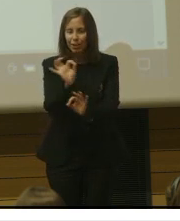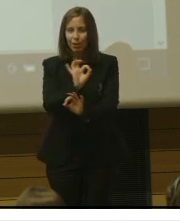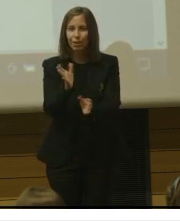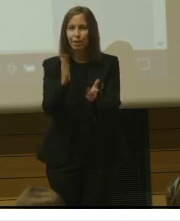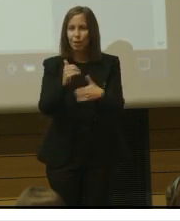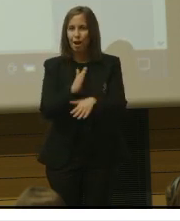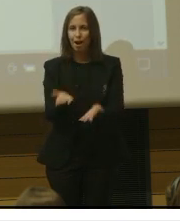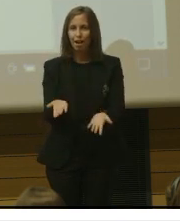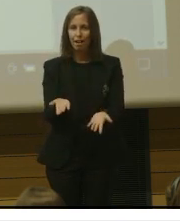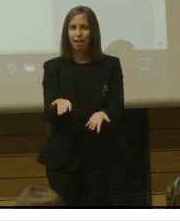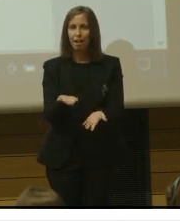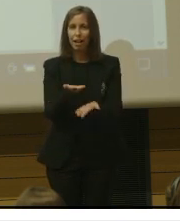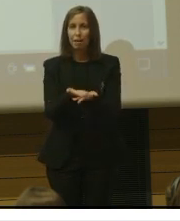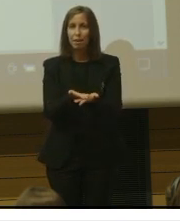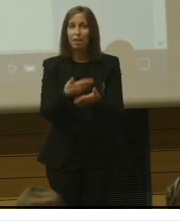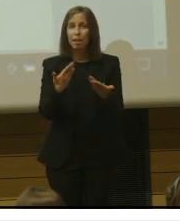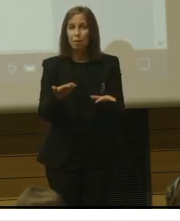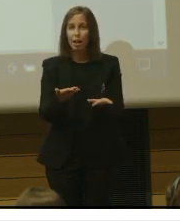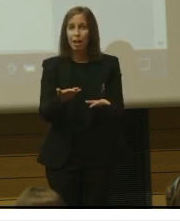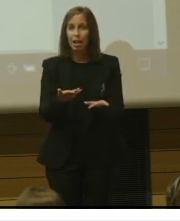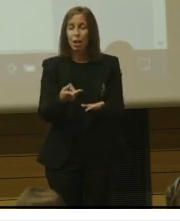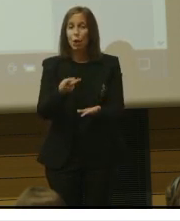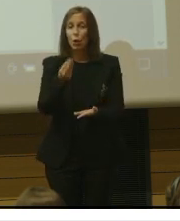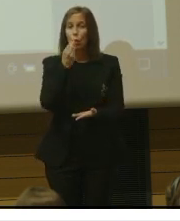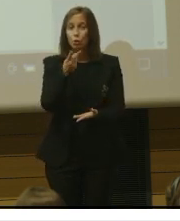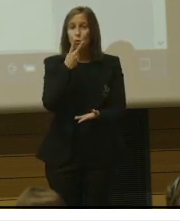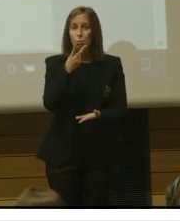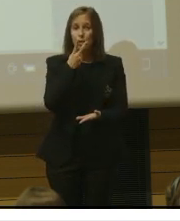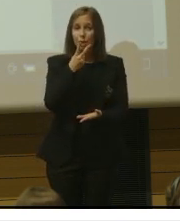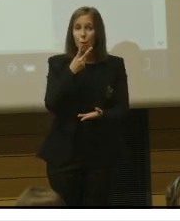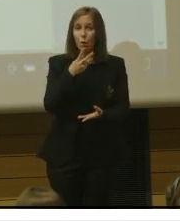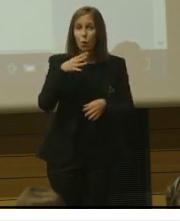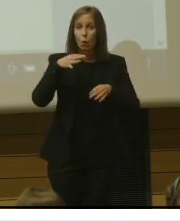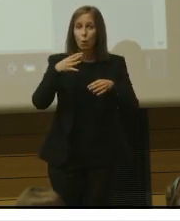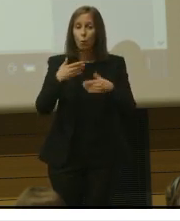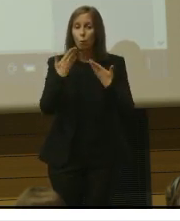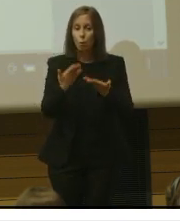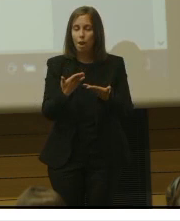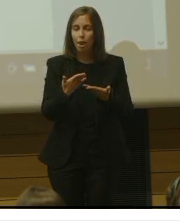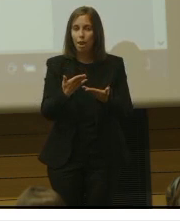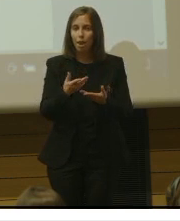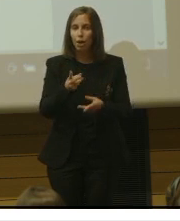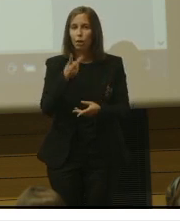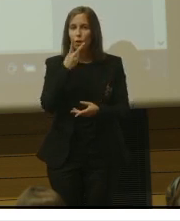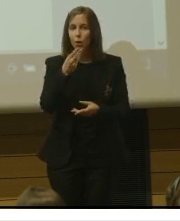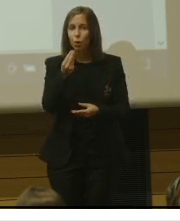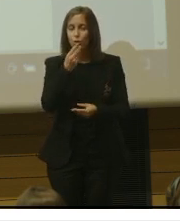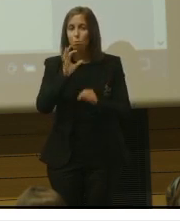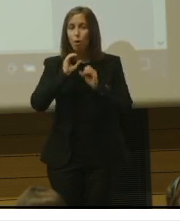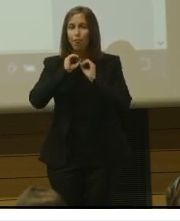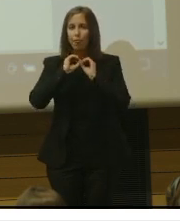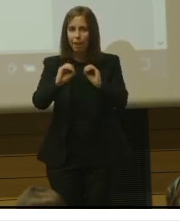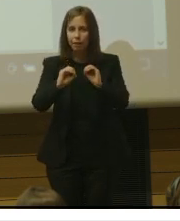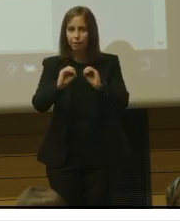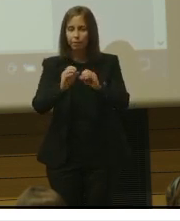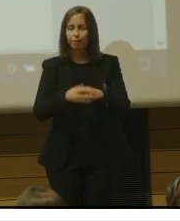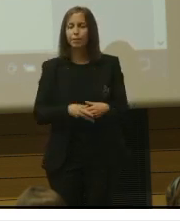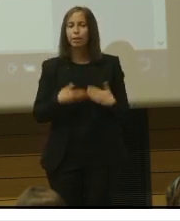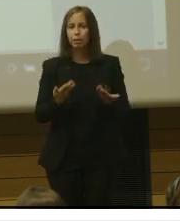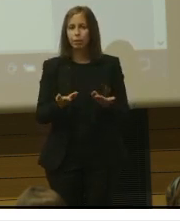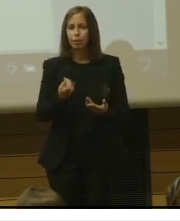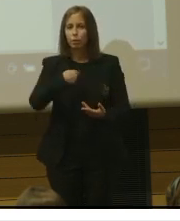la evidencia es que el único consumo seguro de tabaco es el consumo cero, ¿vale? Así es. Entonces, como os decía, nosotros hemos aplicado